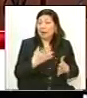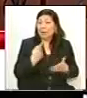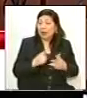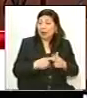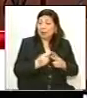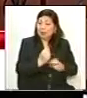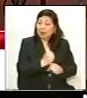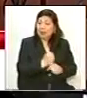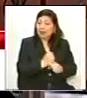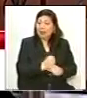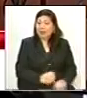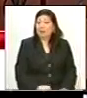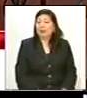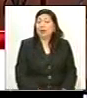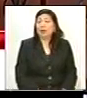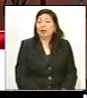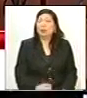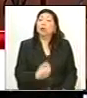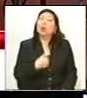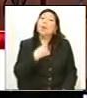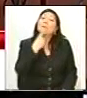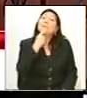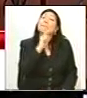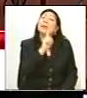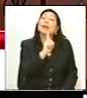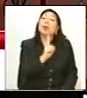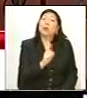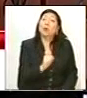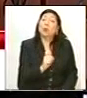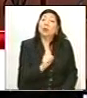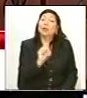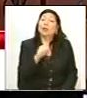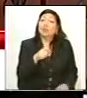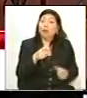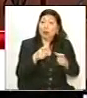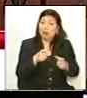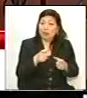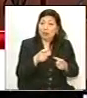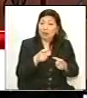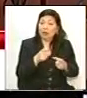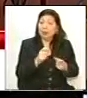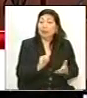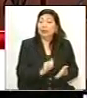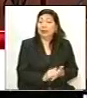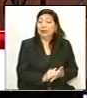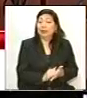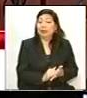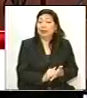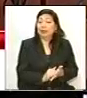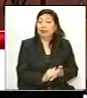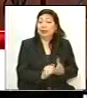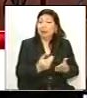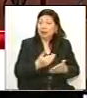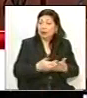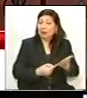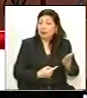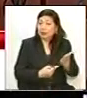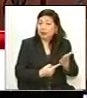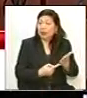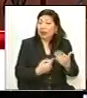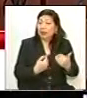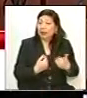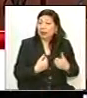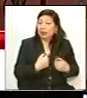la ejecución. Entonces, la pregunta es, si la Contraloría ha observado que los expedientes técnicos tienen